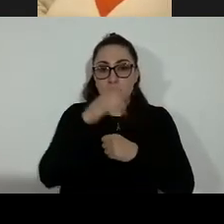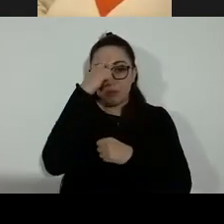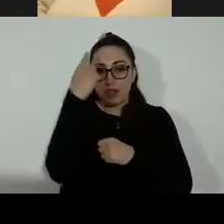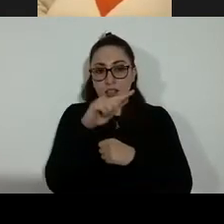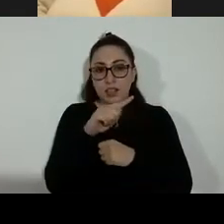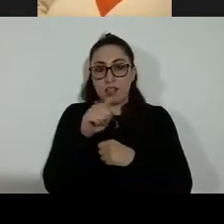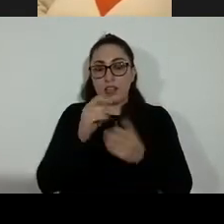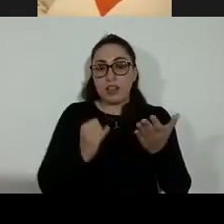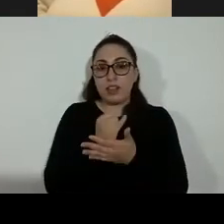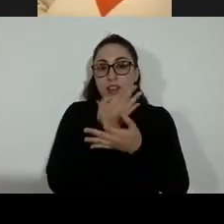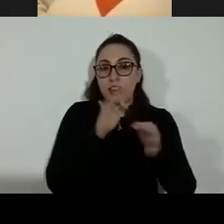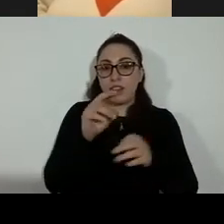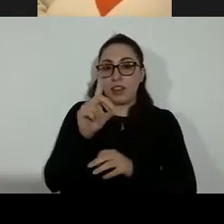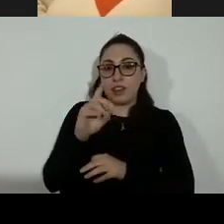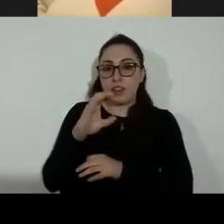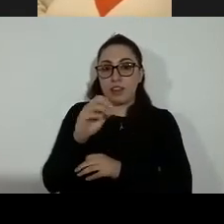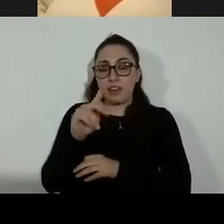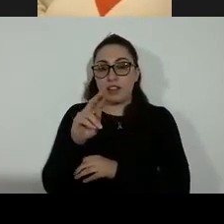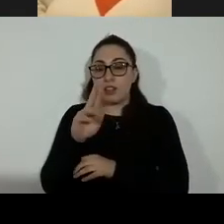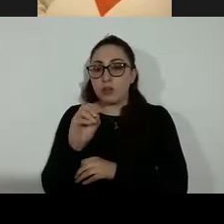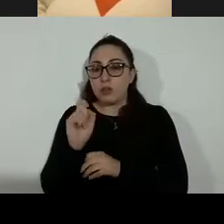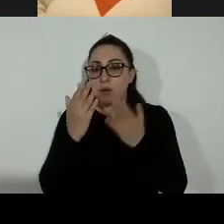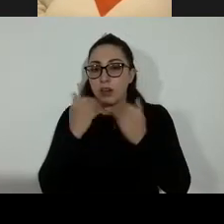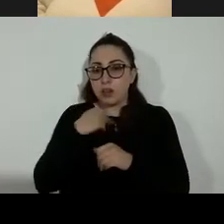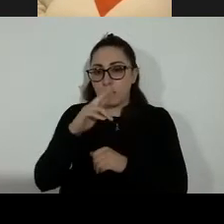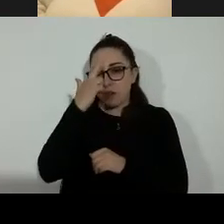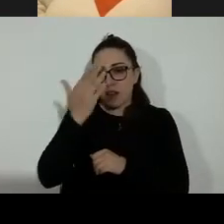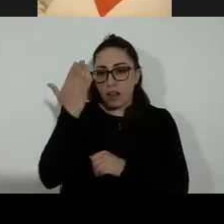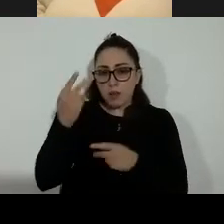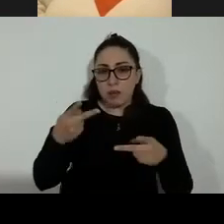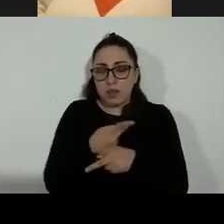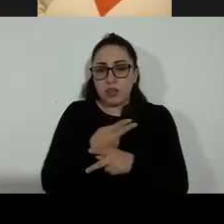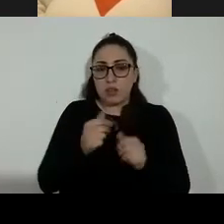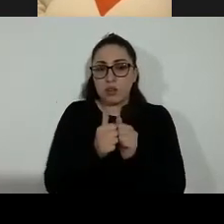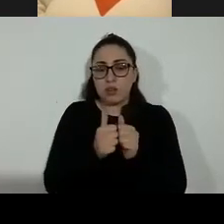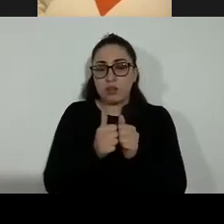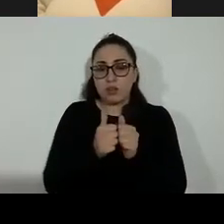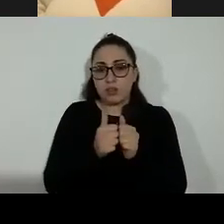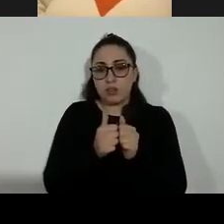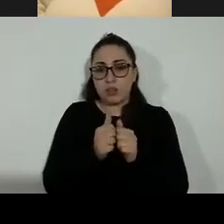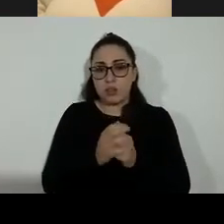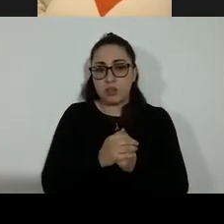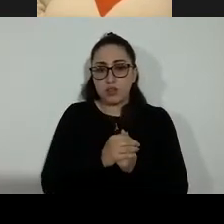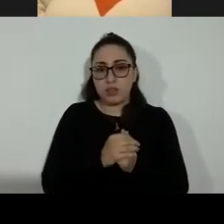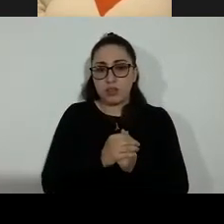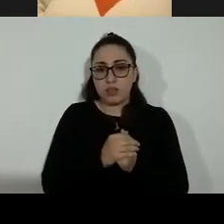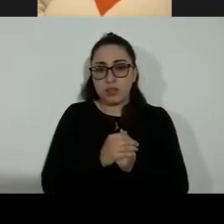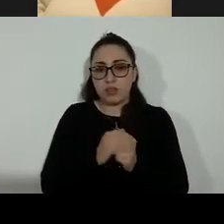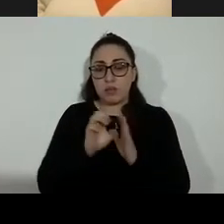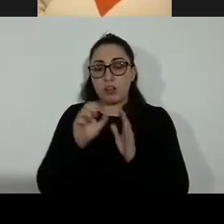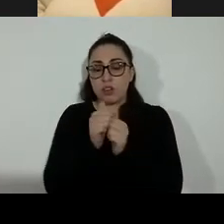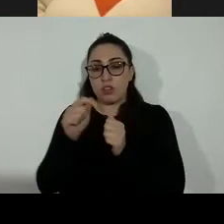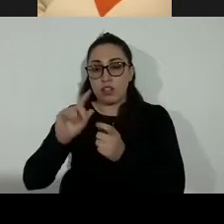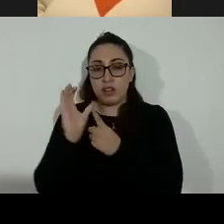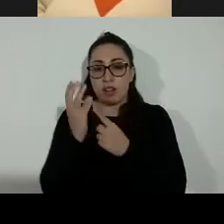decreto o a un proyecto que tiene carencia? Recuerdo el caso de la Comisión de Reconstrucción